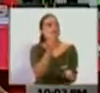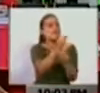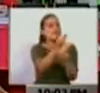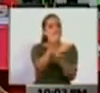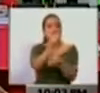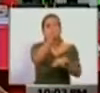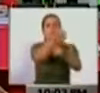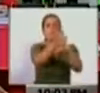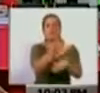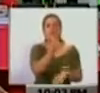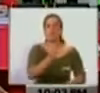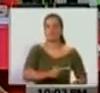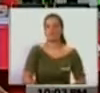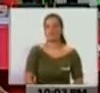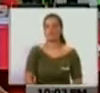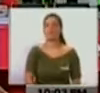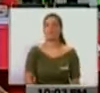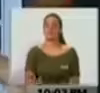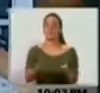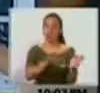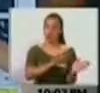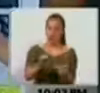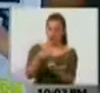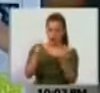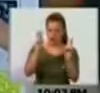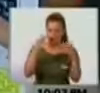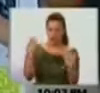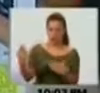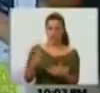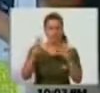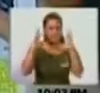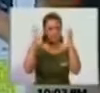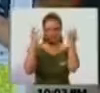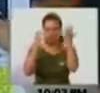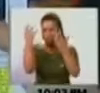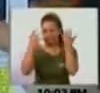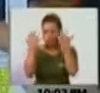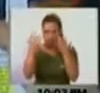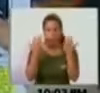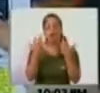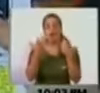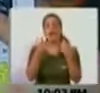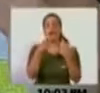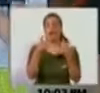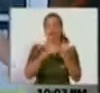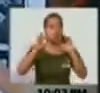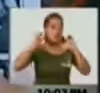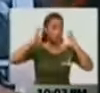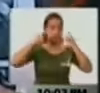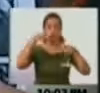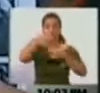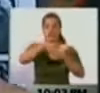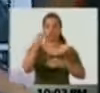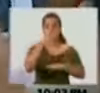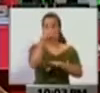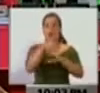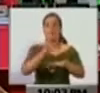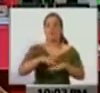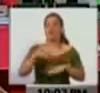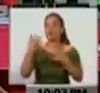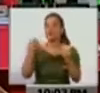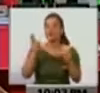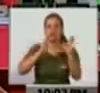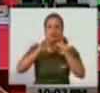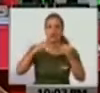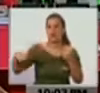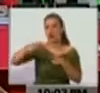A punto de cólera el Congreso Nacional por lluvia de aguas sucias entre parlamentarios. Ese era el Congreso. Y eso es